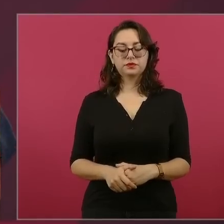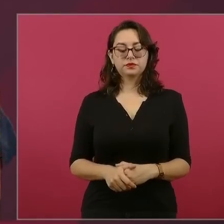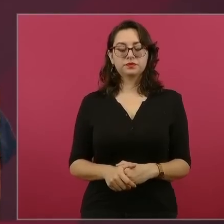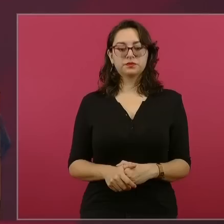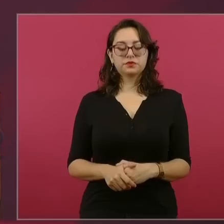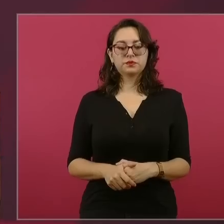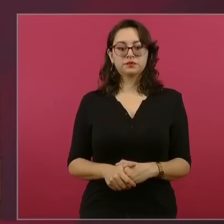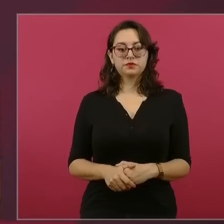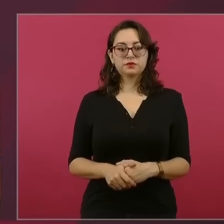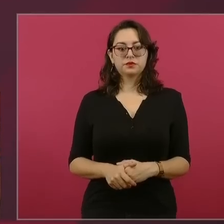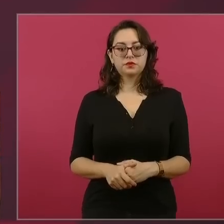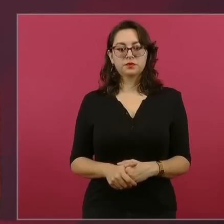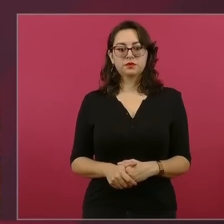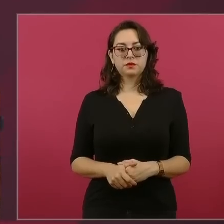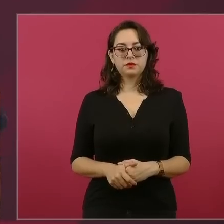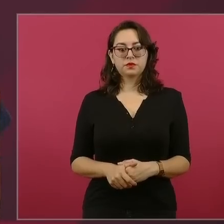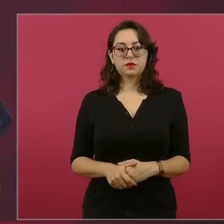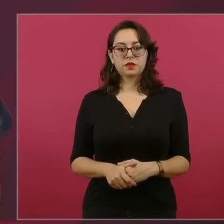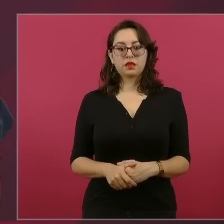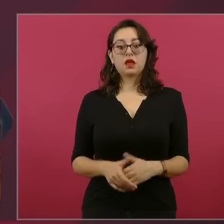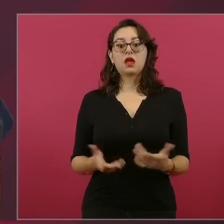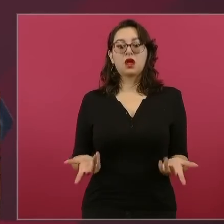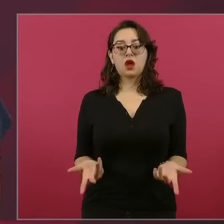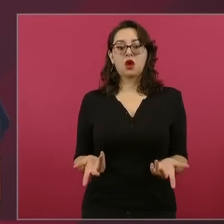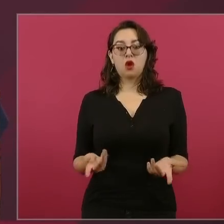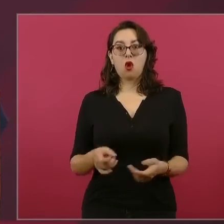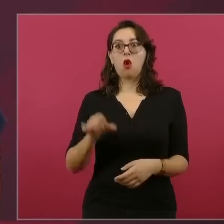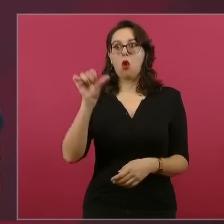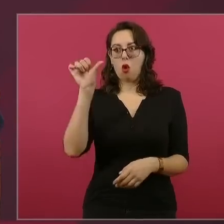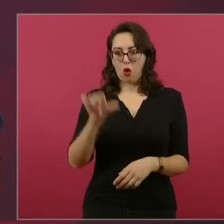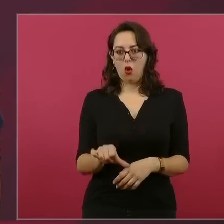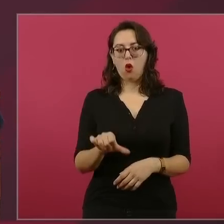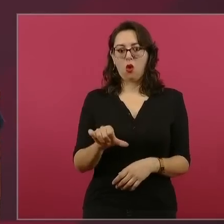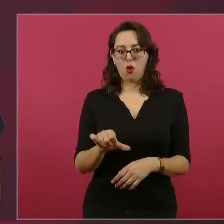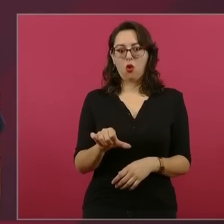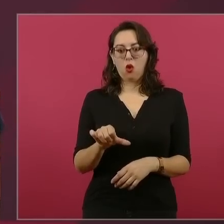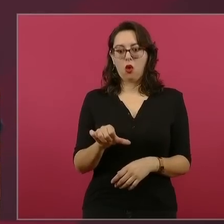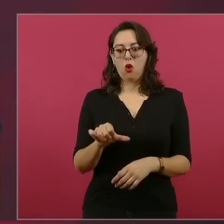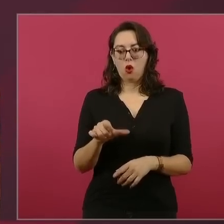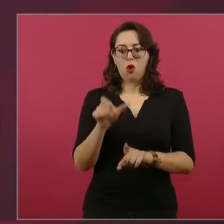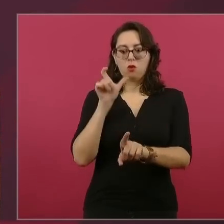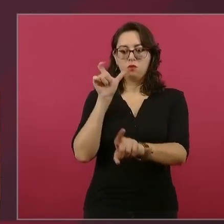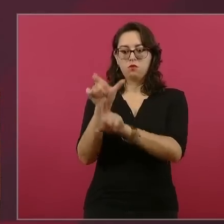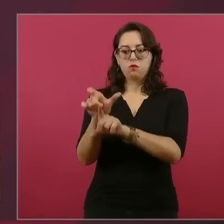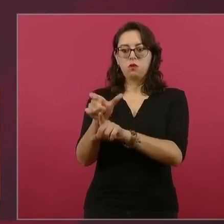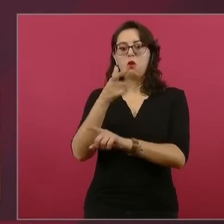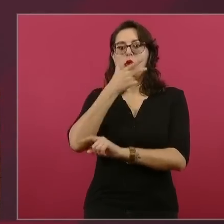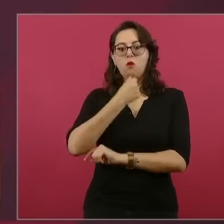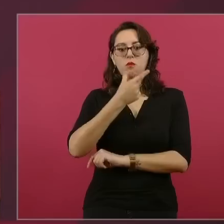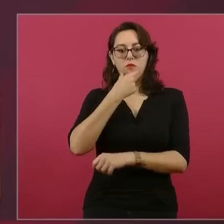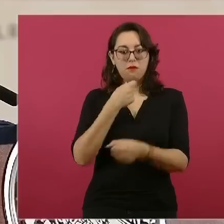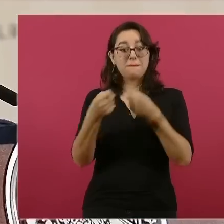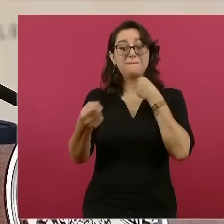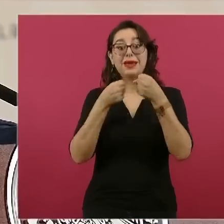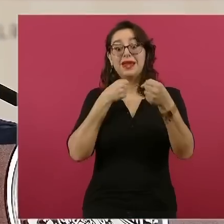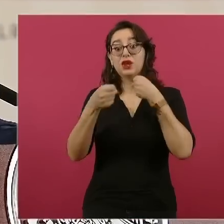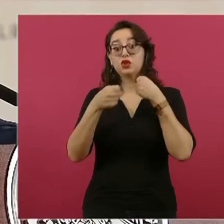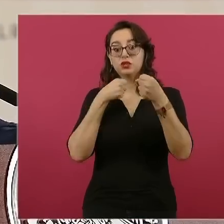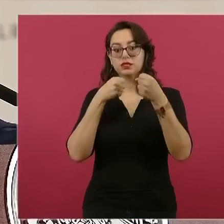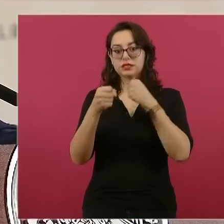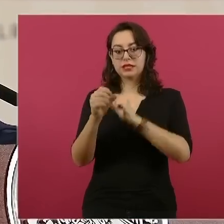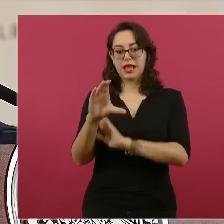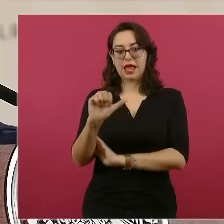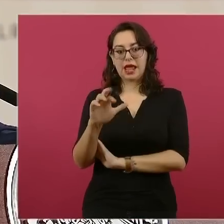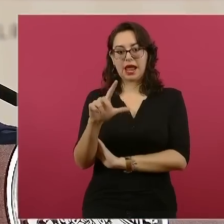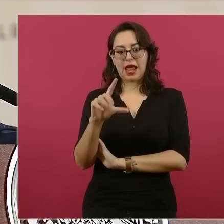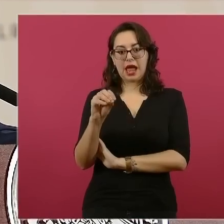acordó proteger a un periodista que fue amenazado. Carlos Jiménez. Carlos Jiménez, sí. Y ya